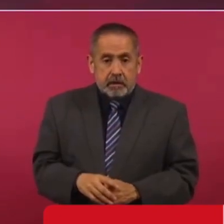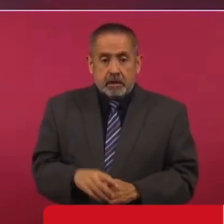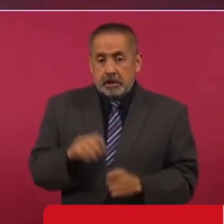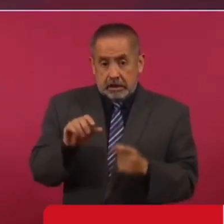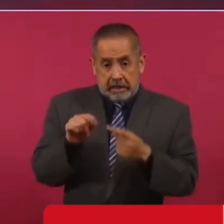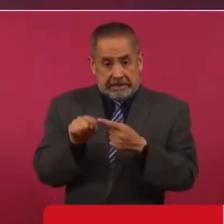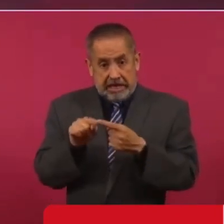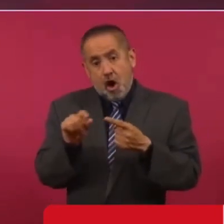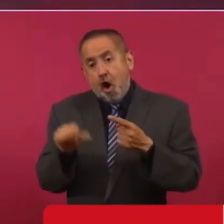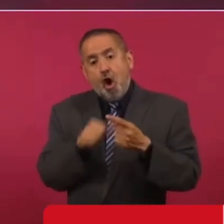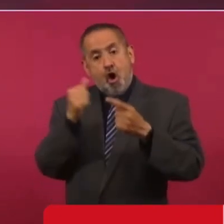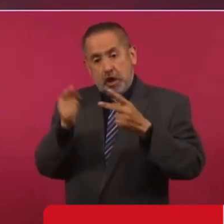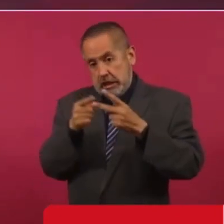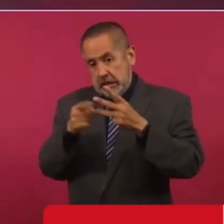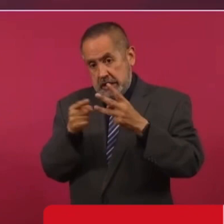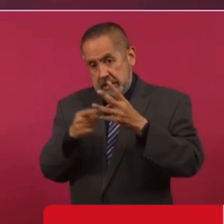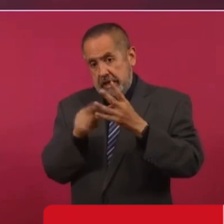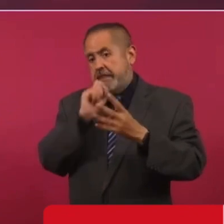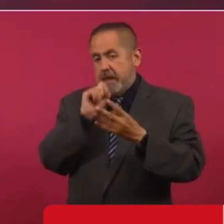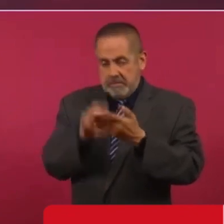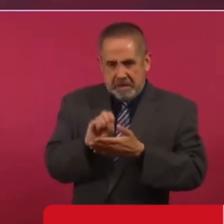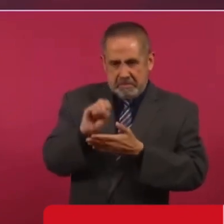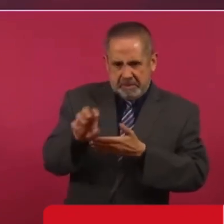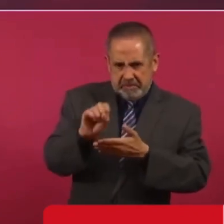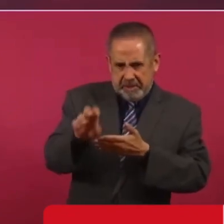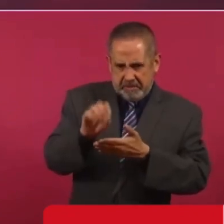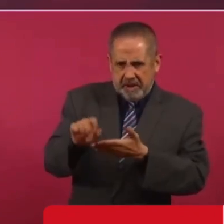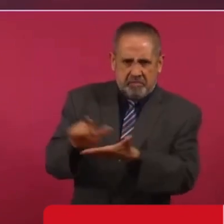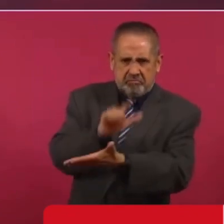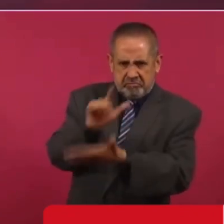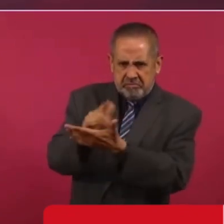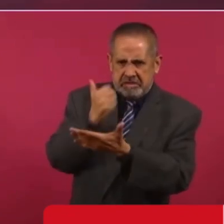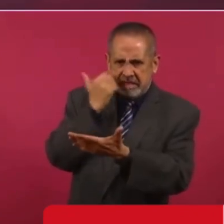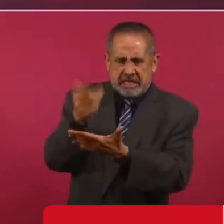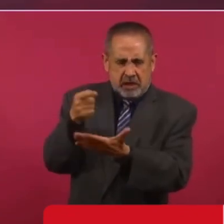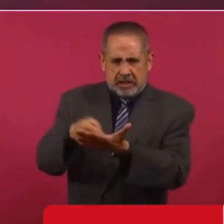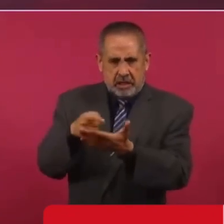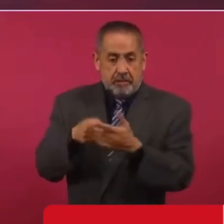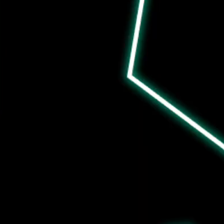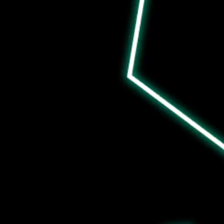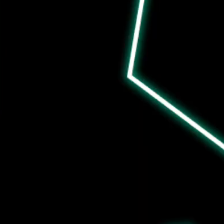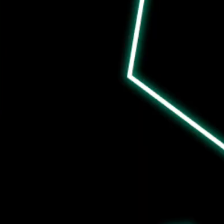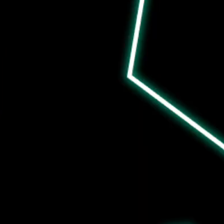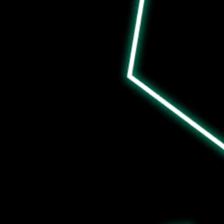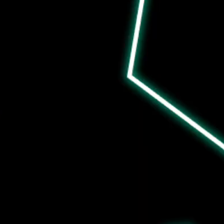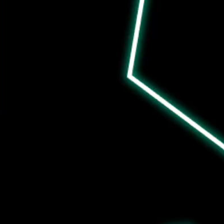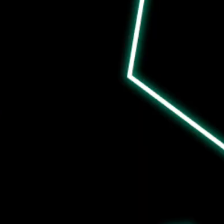otras, pero me importa mucho esta.